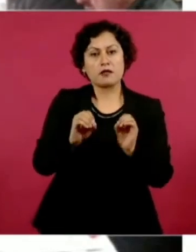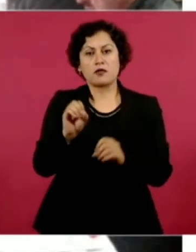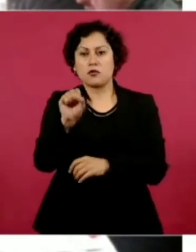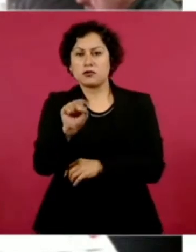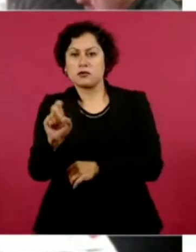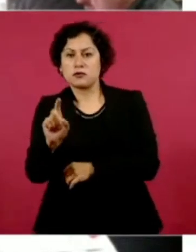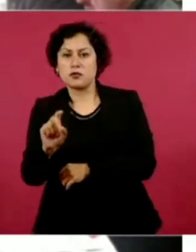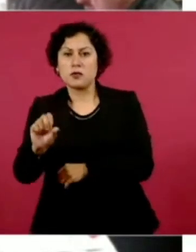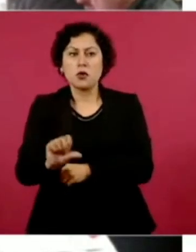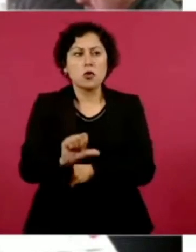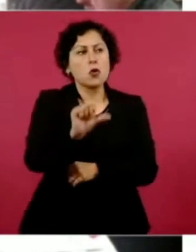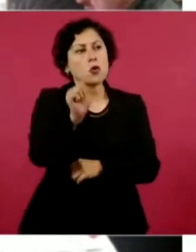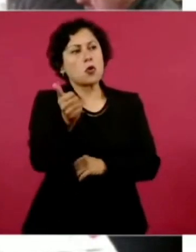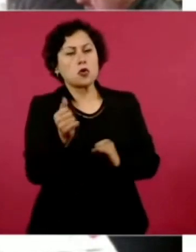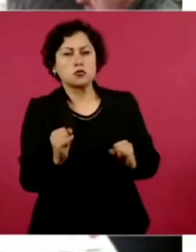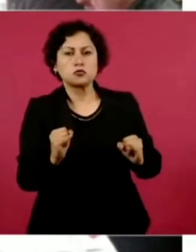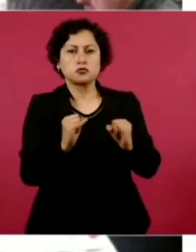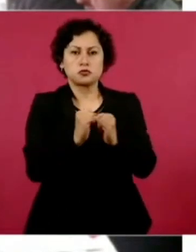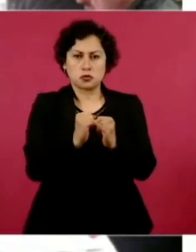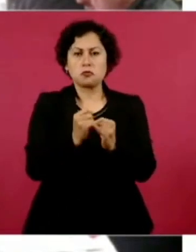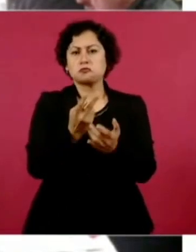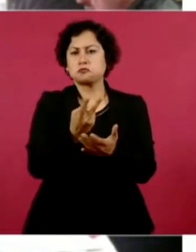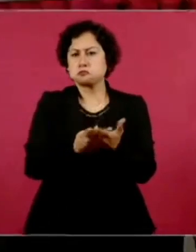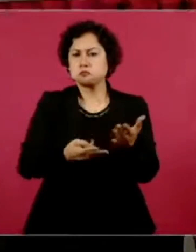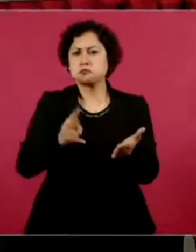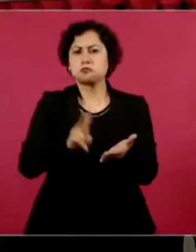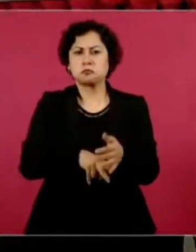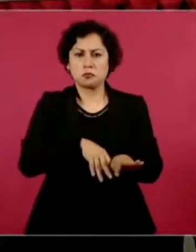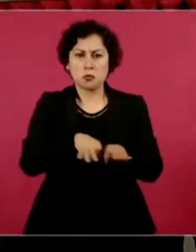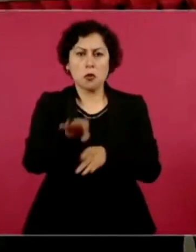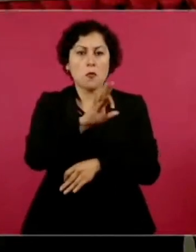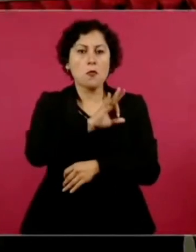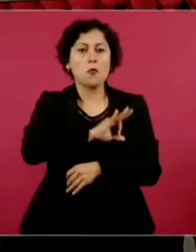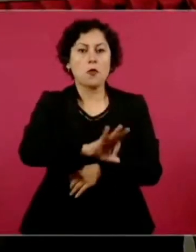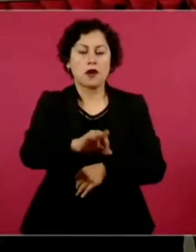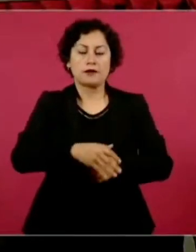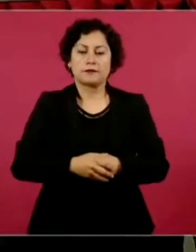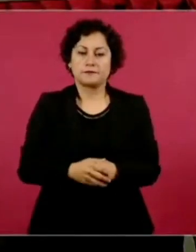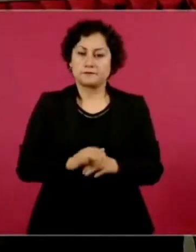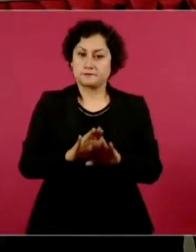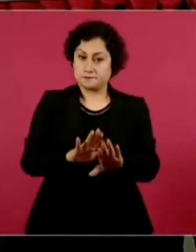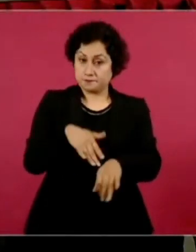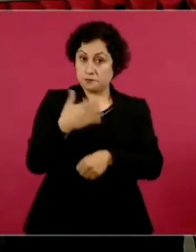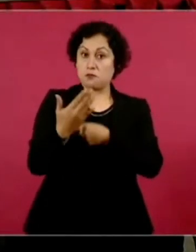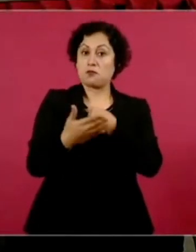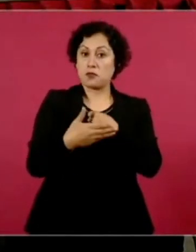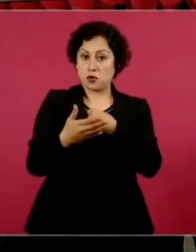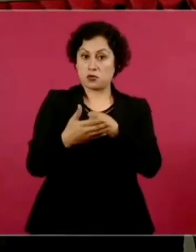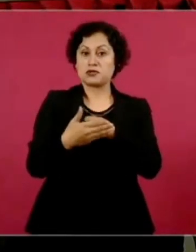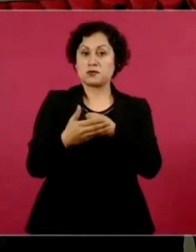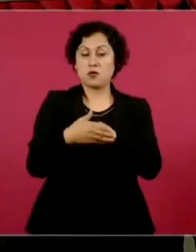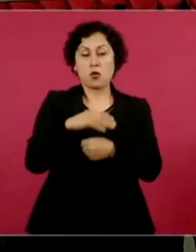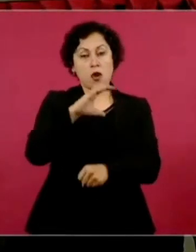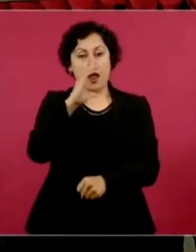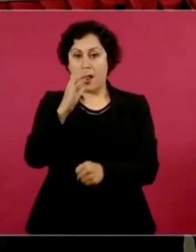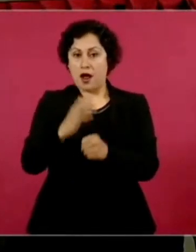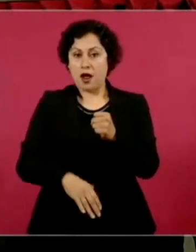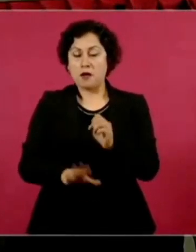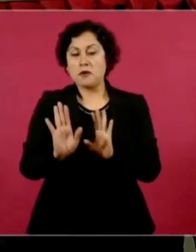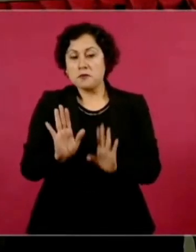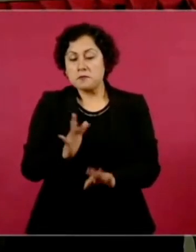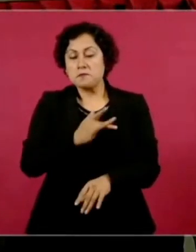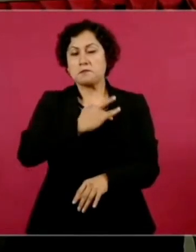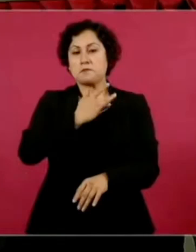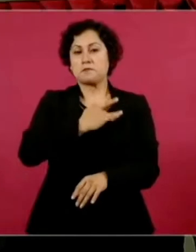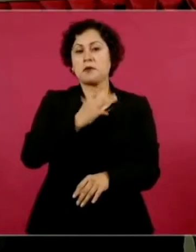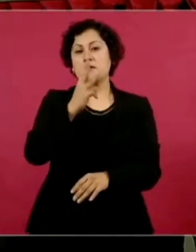en otra institución. Entonces, pronto vamos a dar ya el cierre de esto. Creemos que llegaremos a los